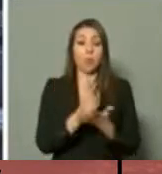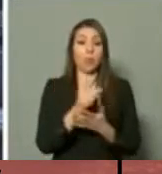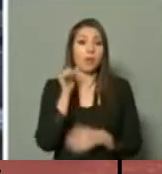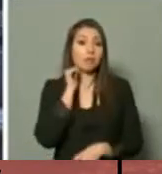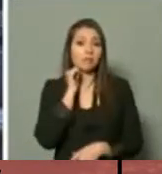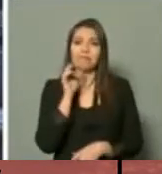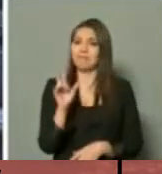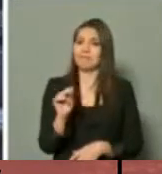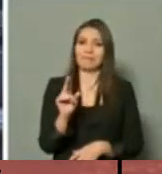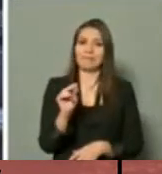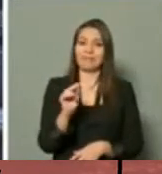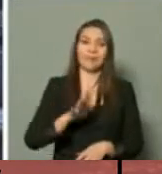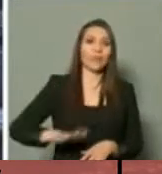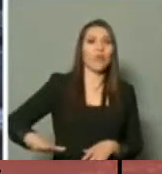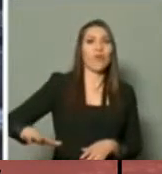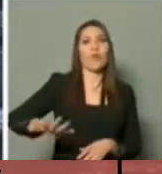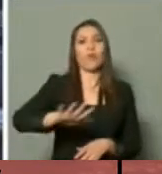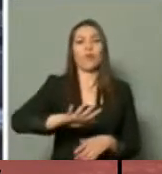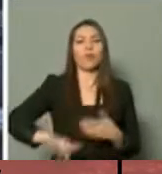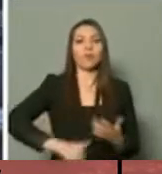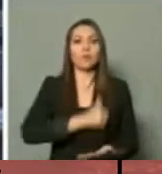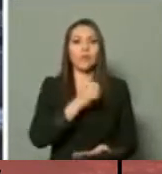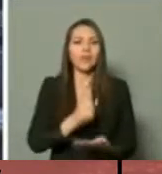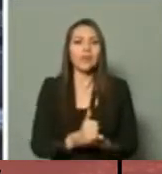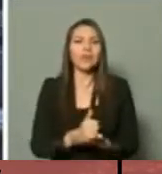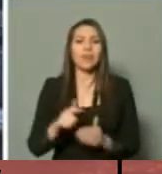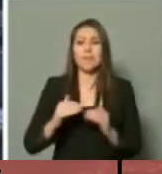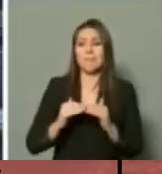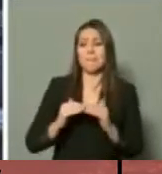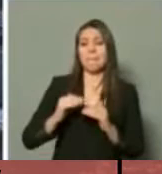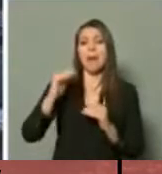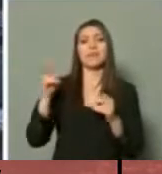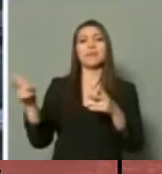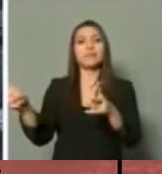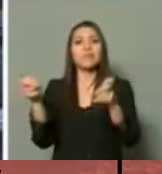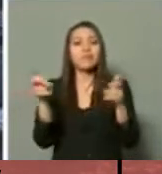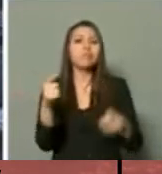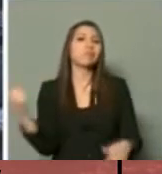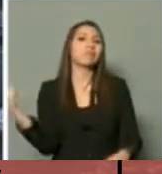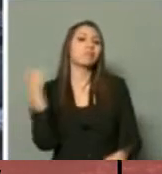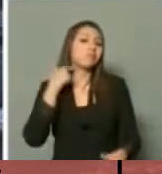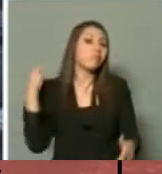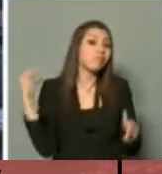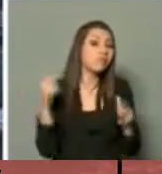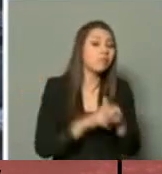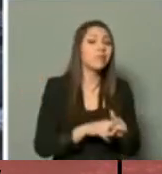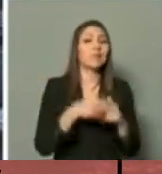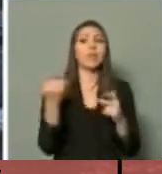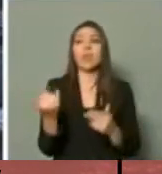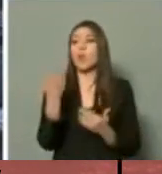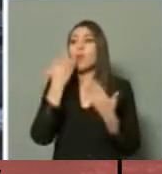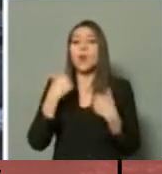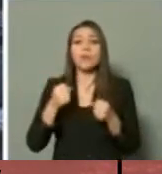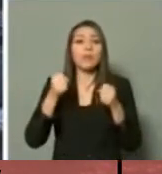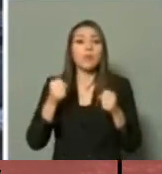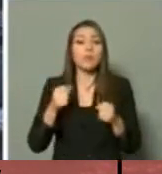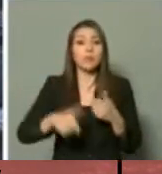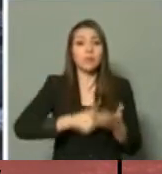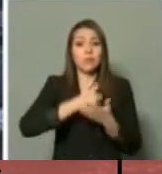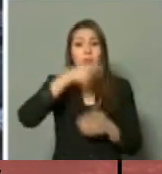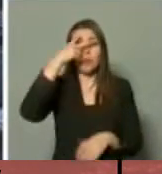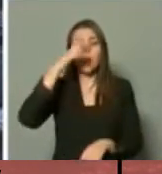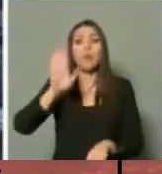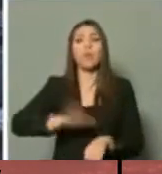entera. El incremento de robos, homicidios y de inseguridad en general en la Ciudad de México se debe a que muchos delincuentes que estaban en